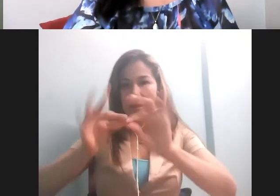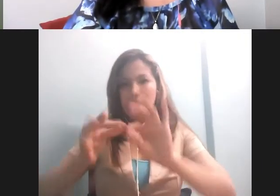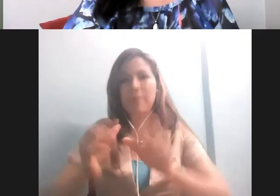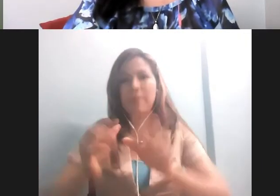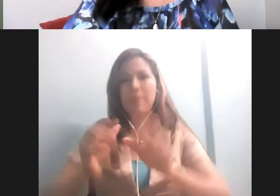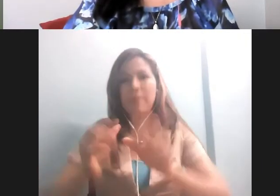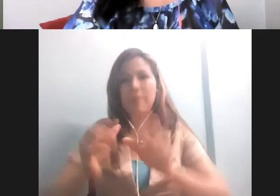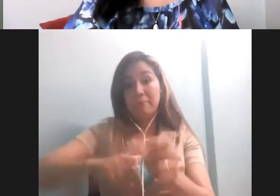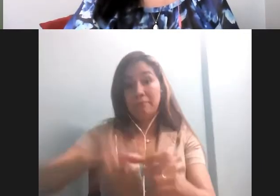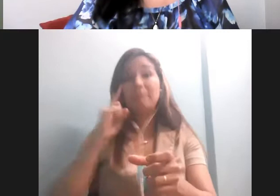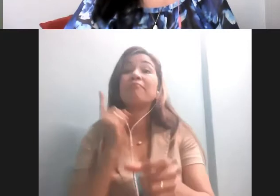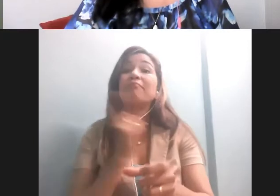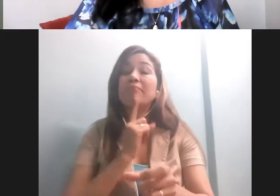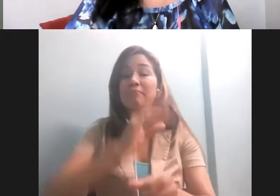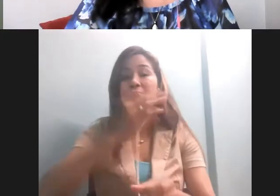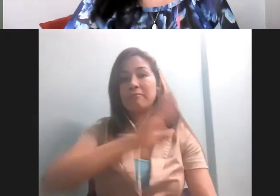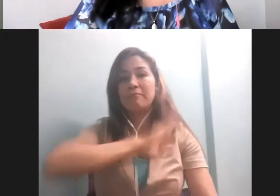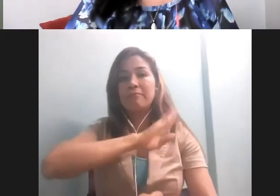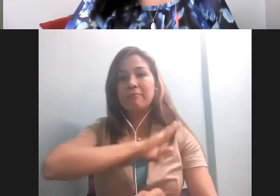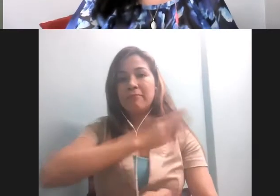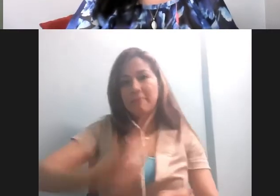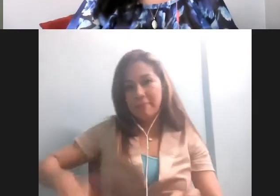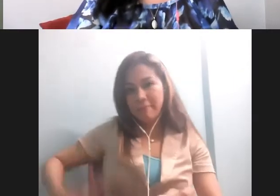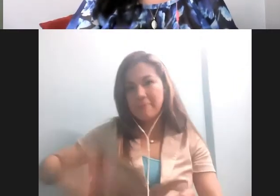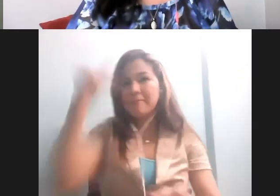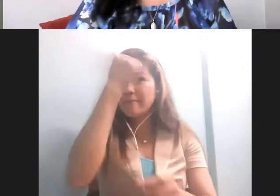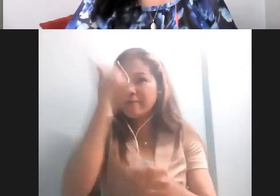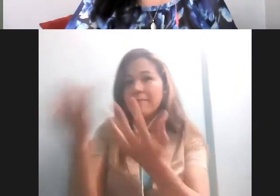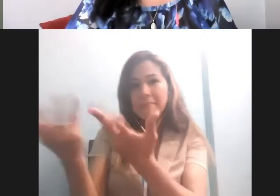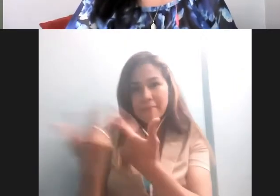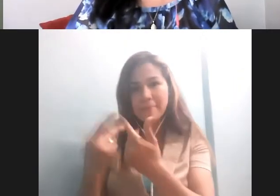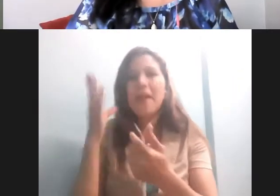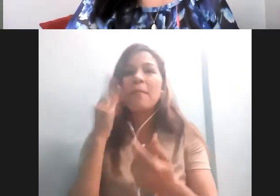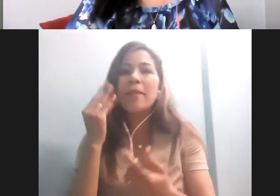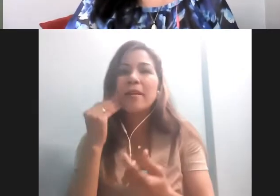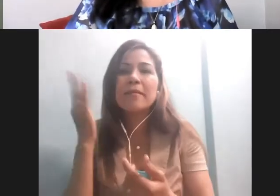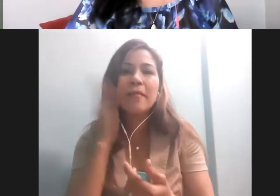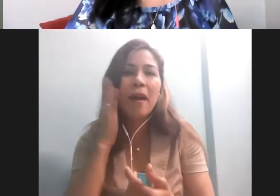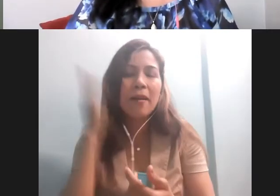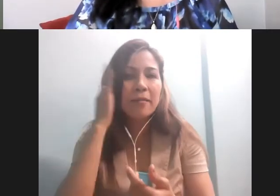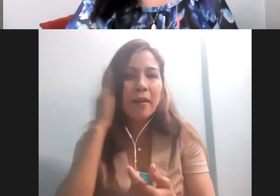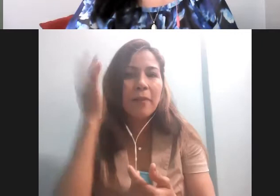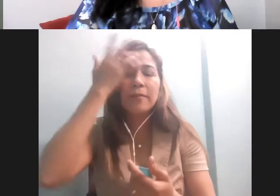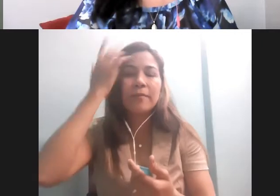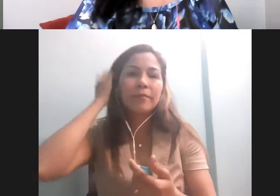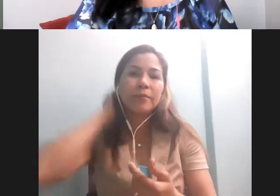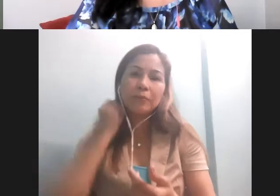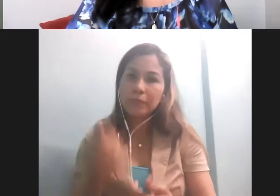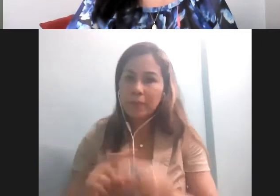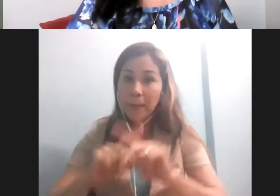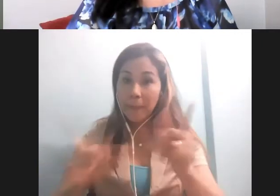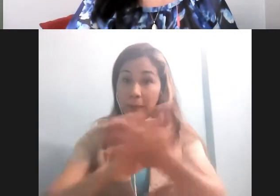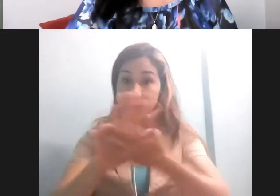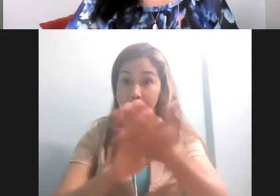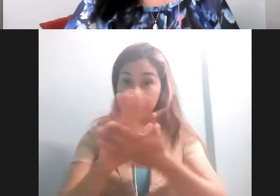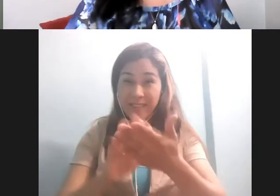comunidad sorda como tal, y en esas cosas yo creo que Jeffer te va a comunicar un poquito mejor que yo, pero lo más importante es que la lengua de señas, además, como cualquier otra